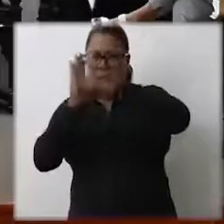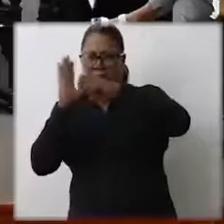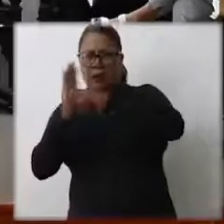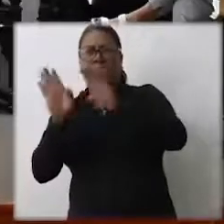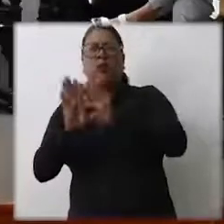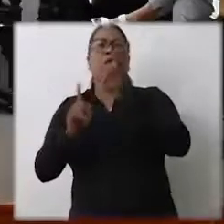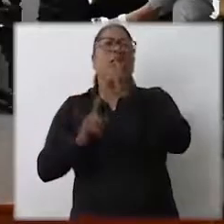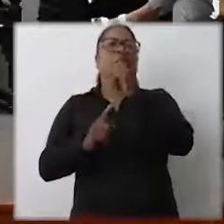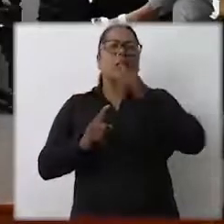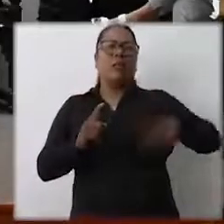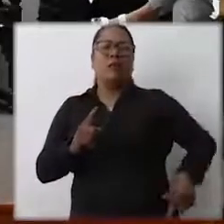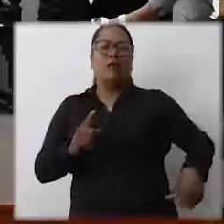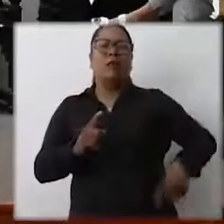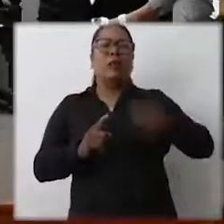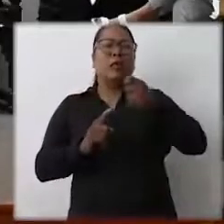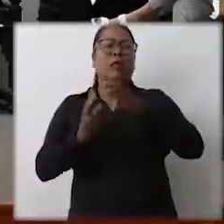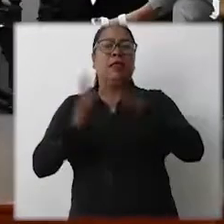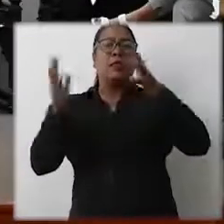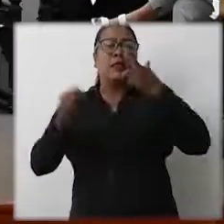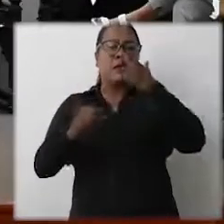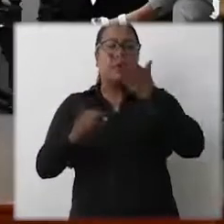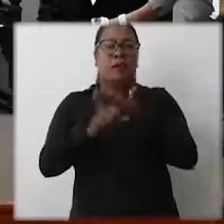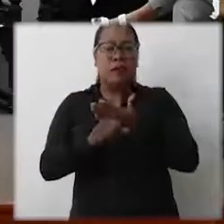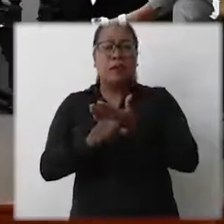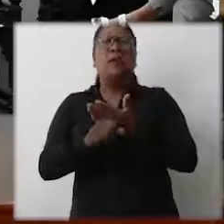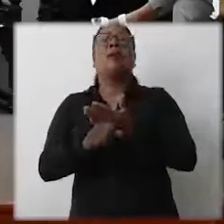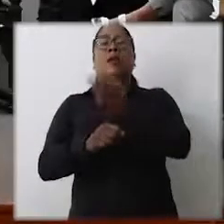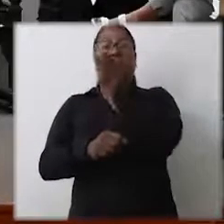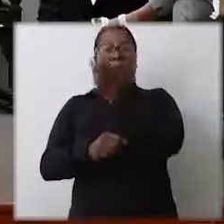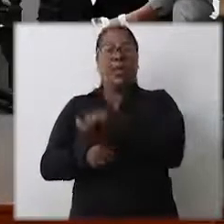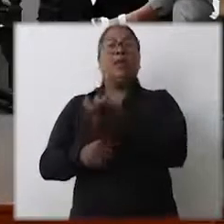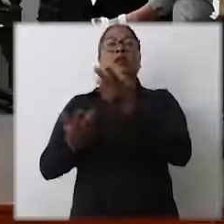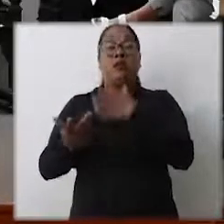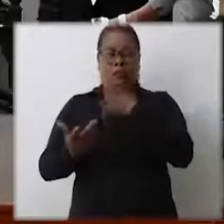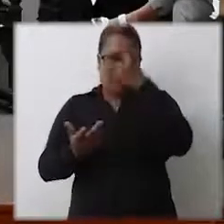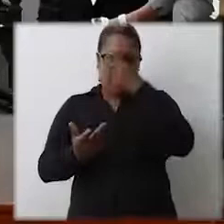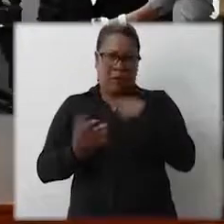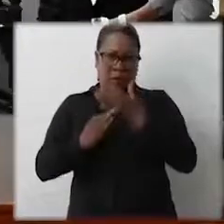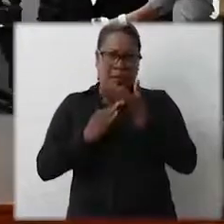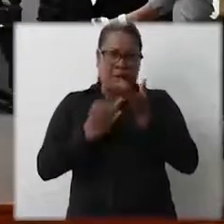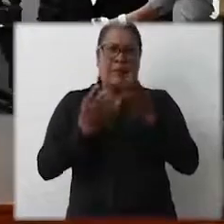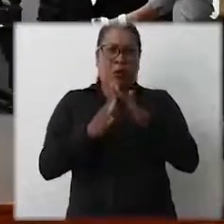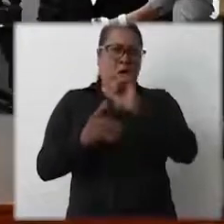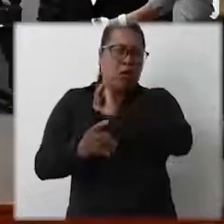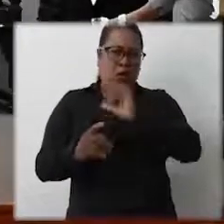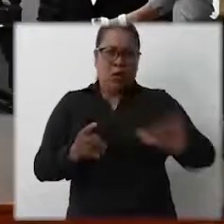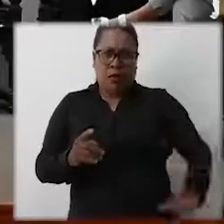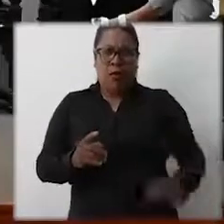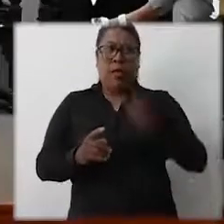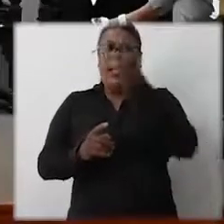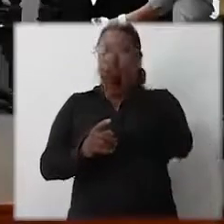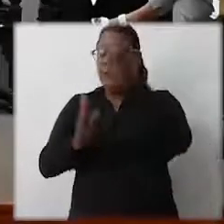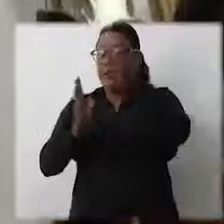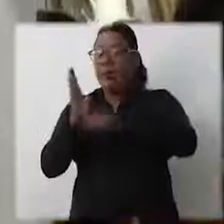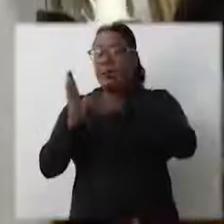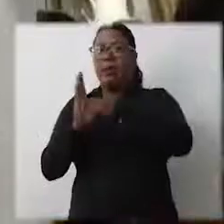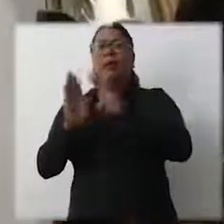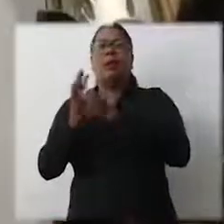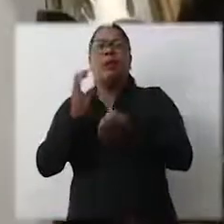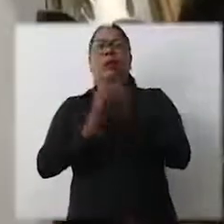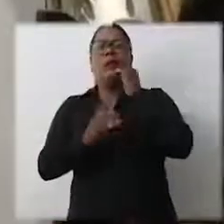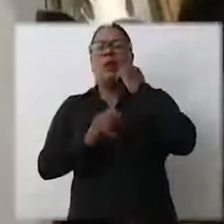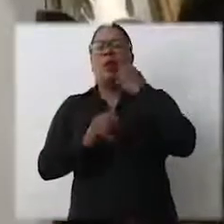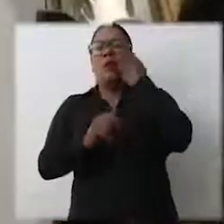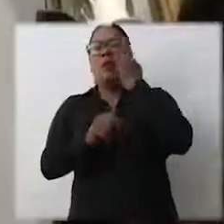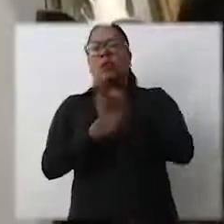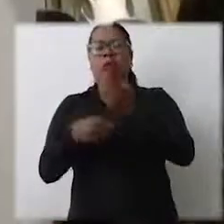institucionalización del enfoque de equidad de género, los derechos de las mujeres y los derechos humanos en general. Asimismo,